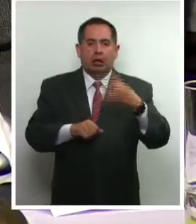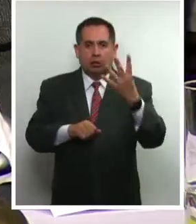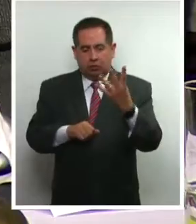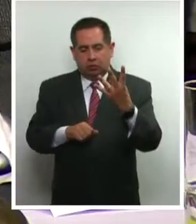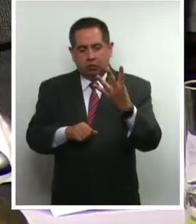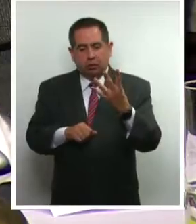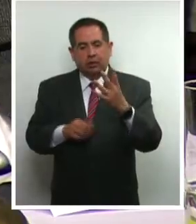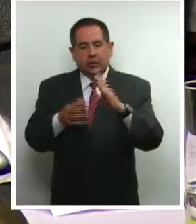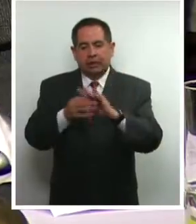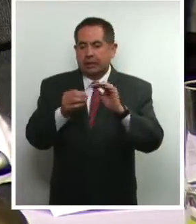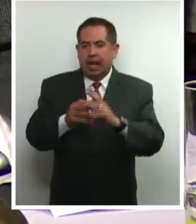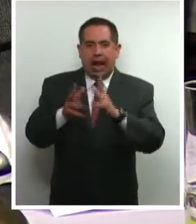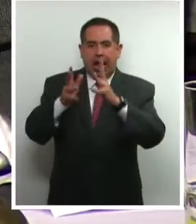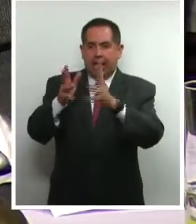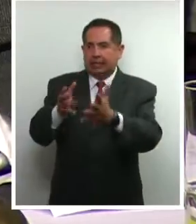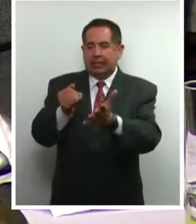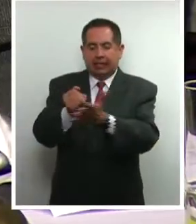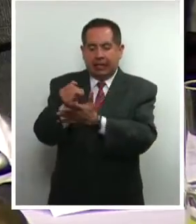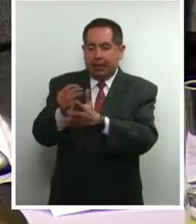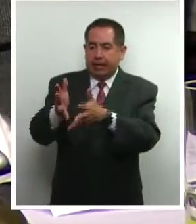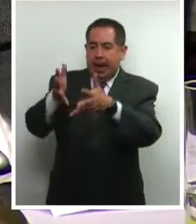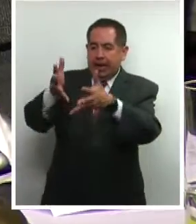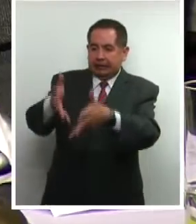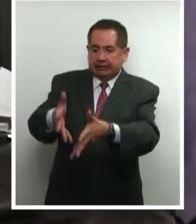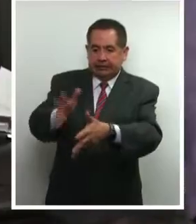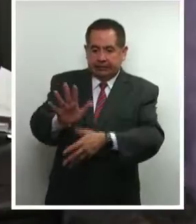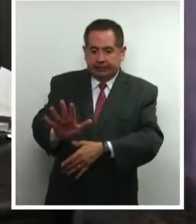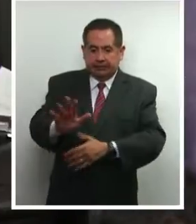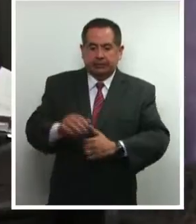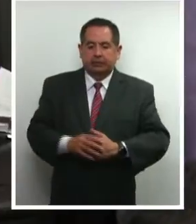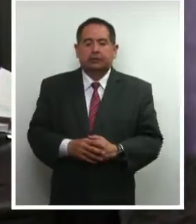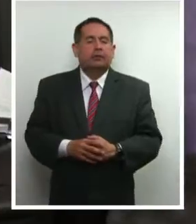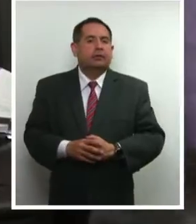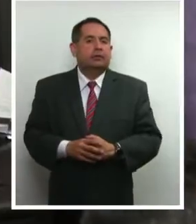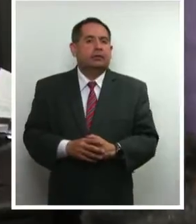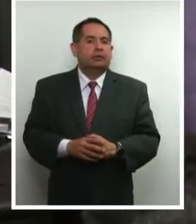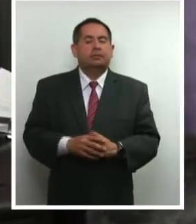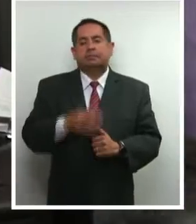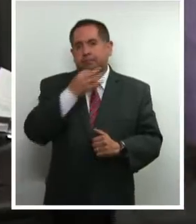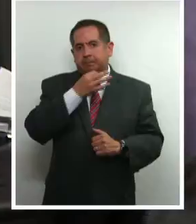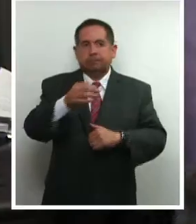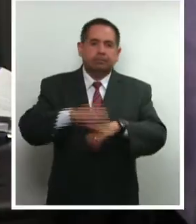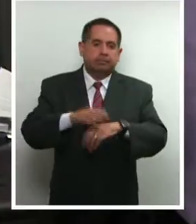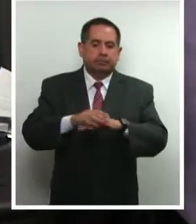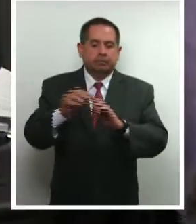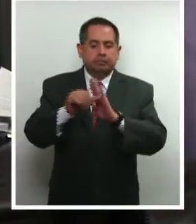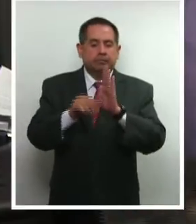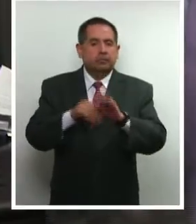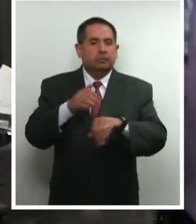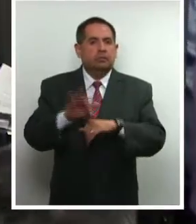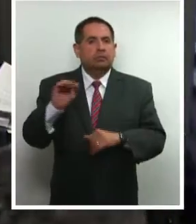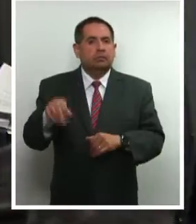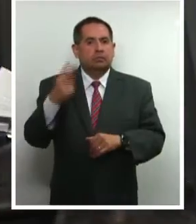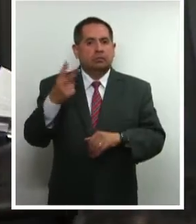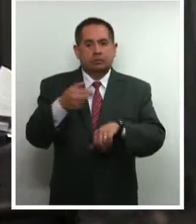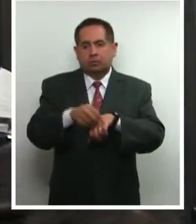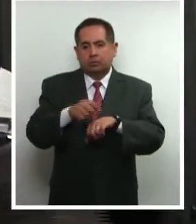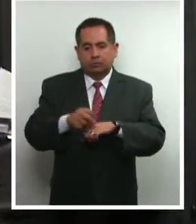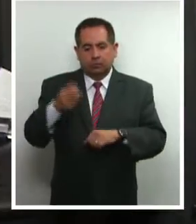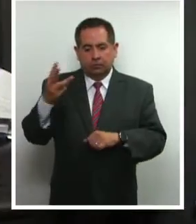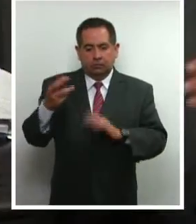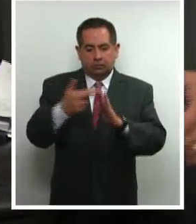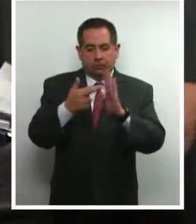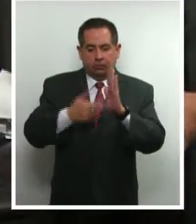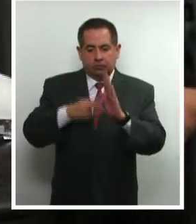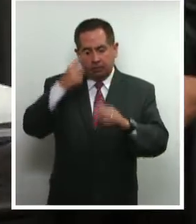los términos del dictamen. Háganse los avisos a los que se refiere el artículo 42, numeral 3 del reglamento para